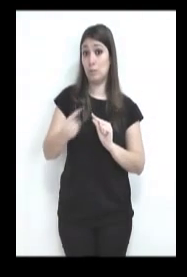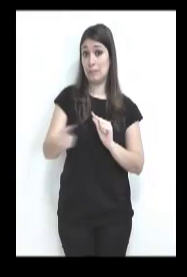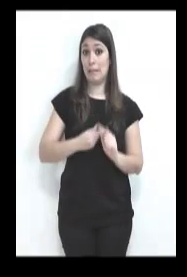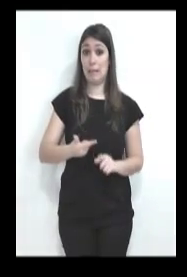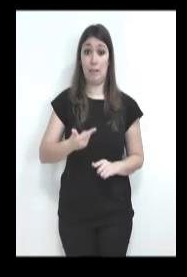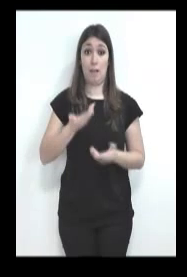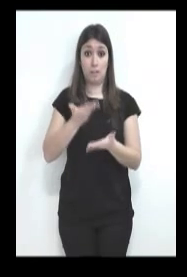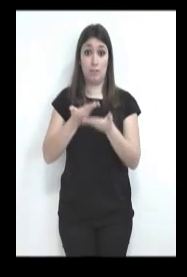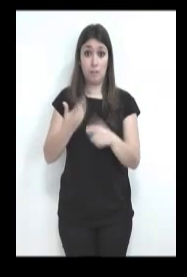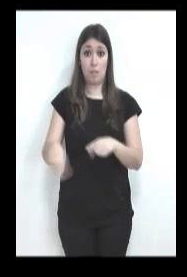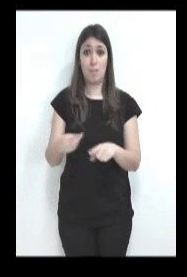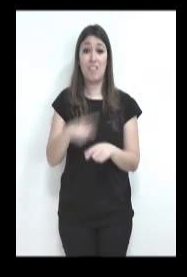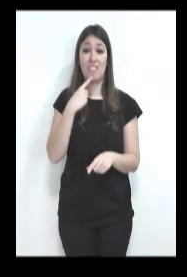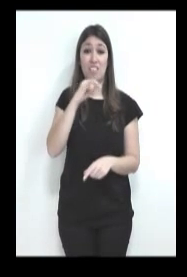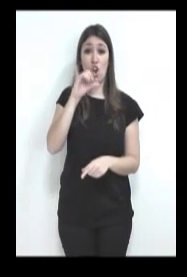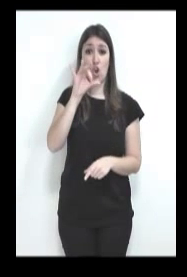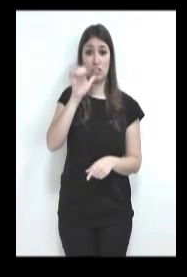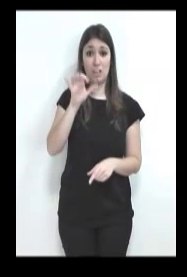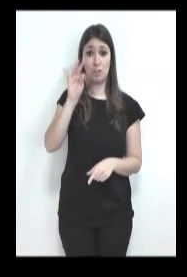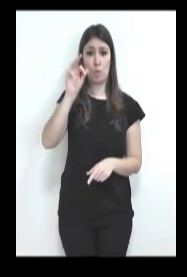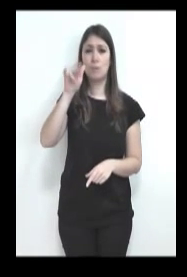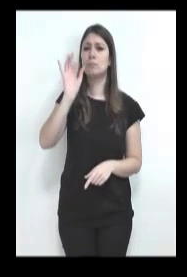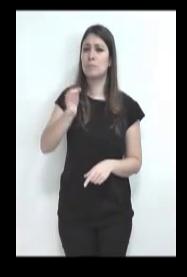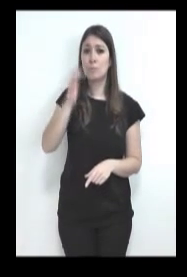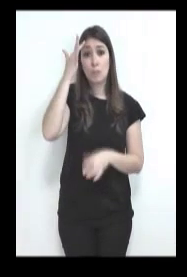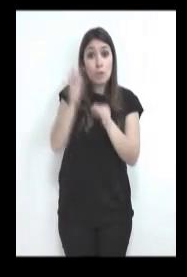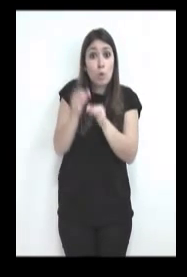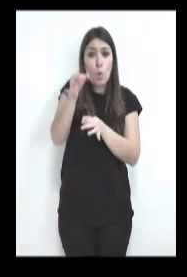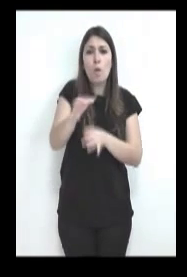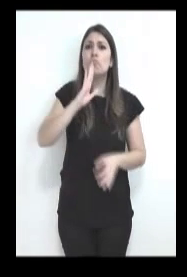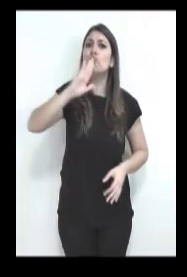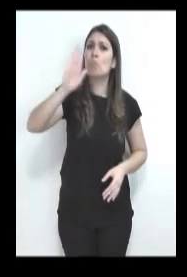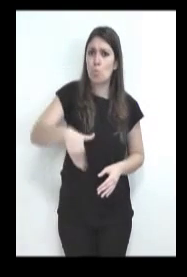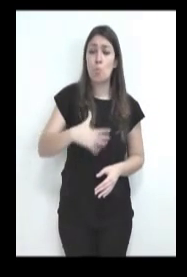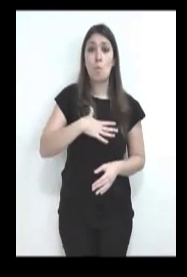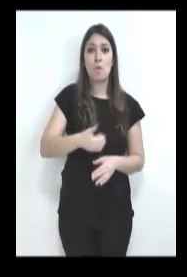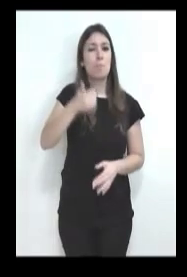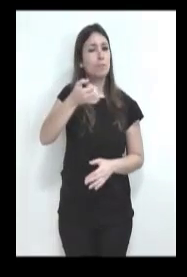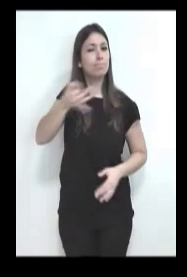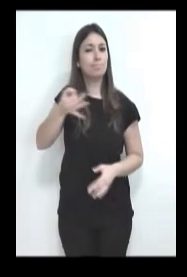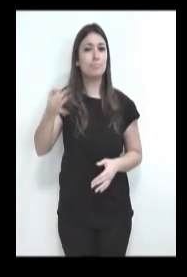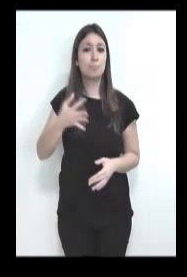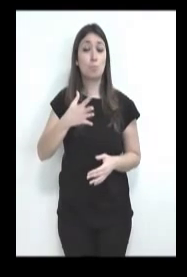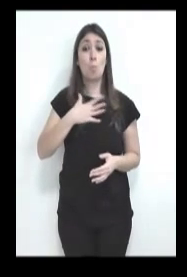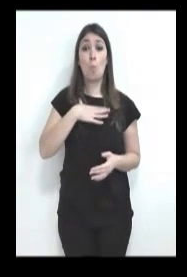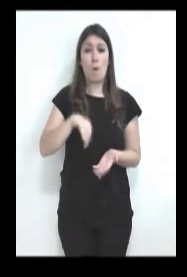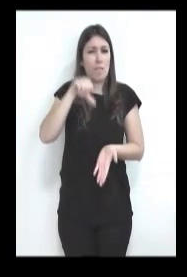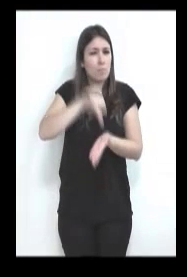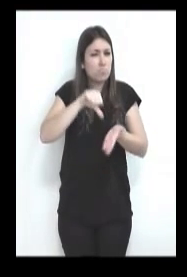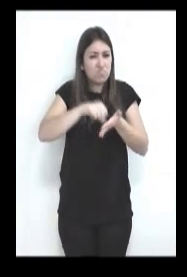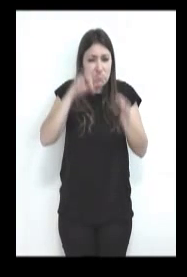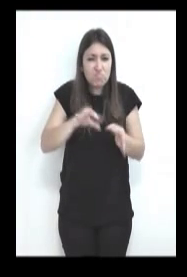Tomás, pues es perfecto. La teleasistencia quizá en el medio rural tenga todo el sentido del mundo, incluso más que en muchas de las zonas muy